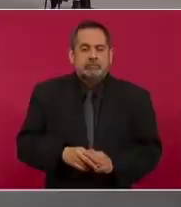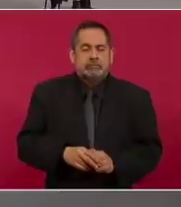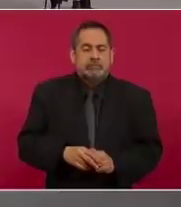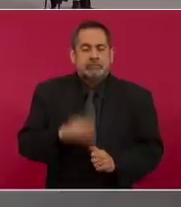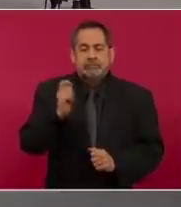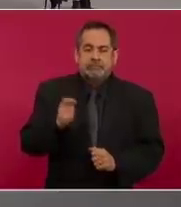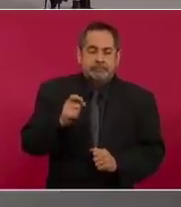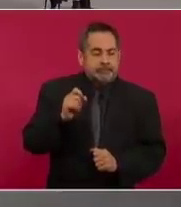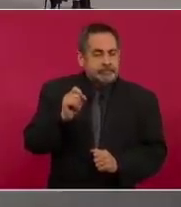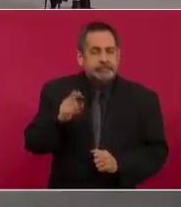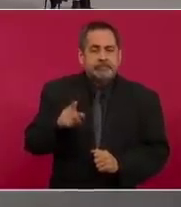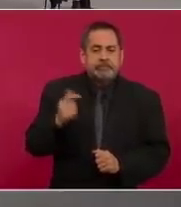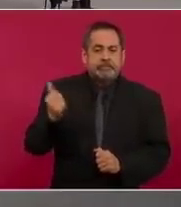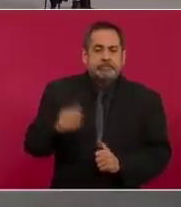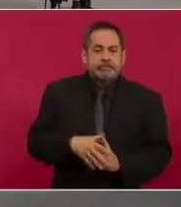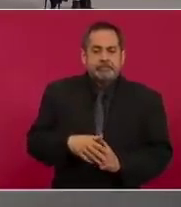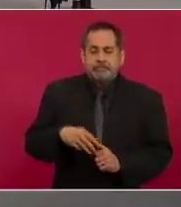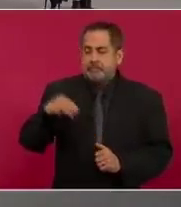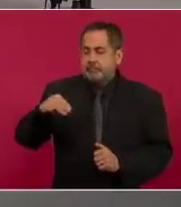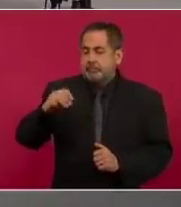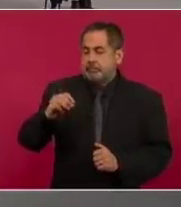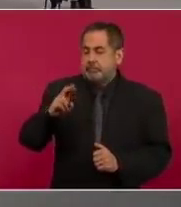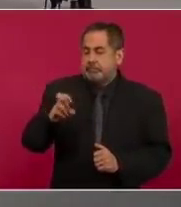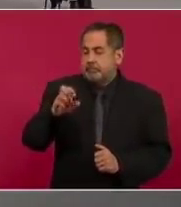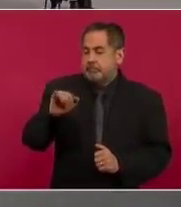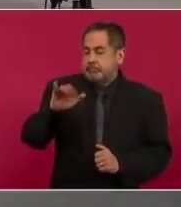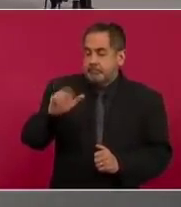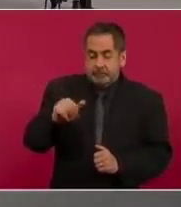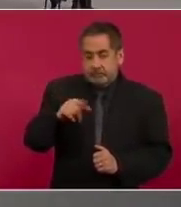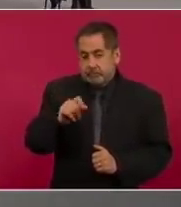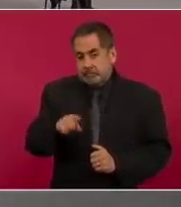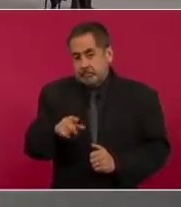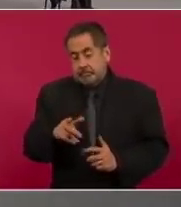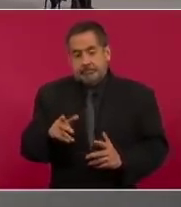esto de Moreira